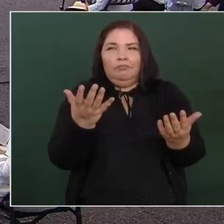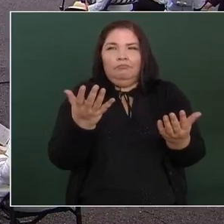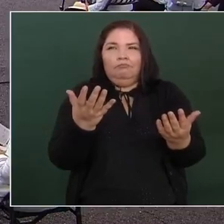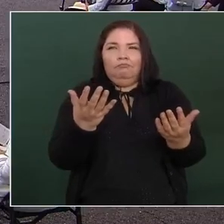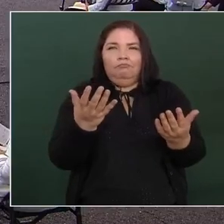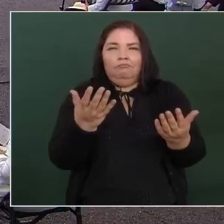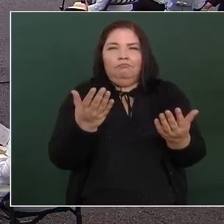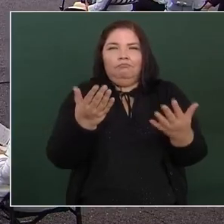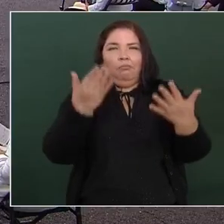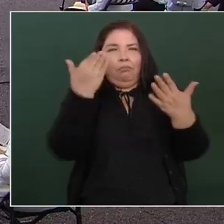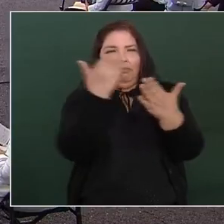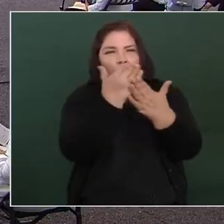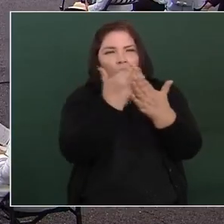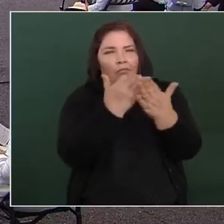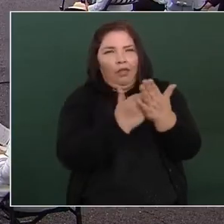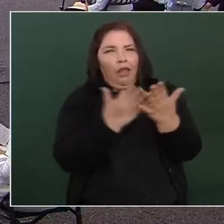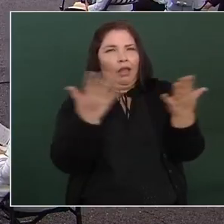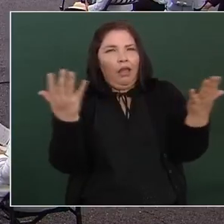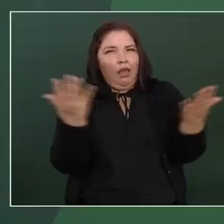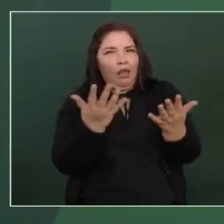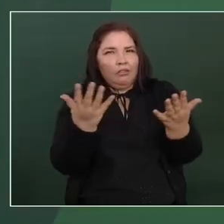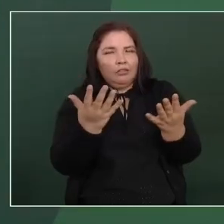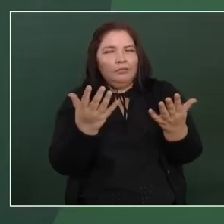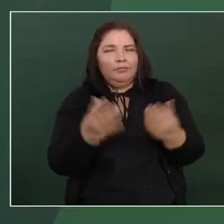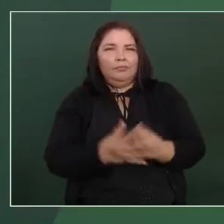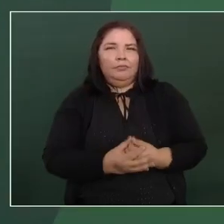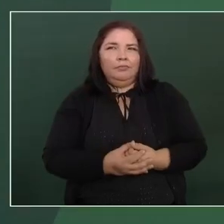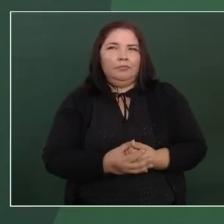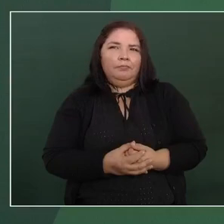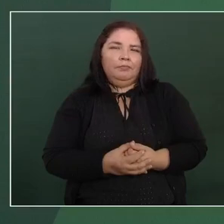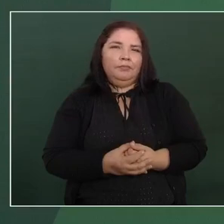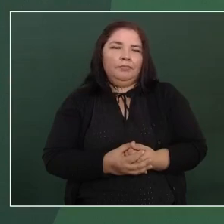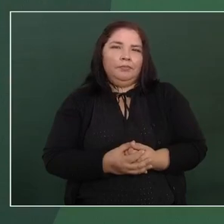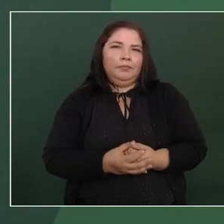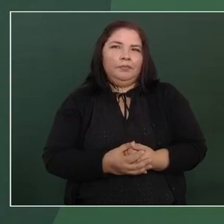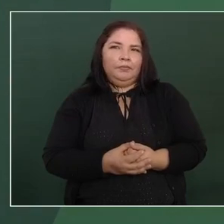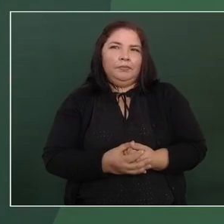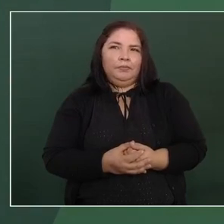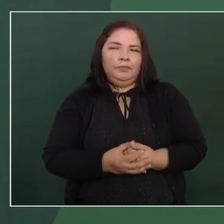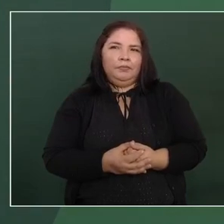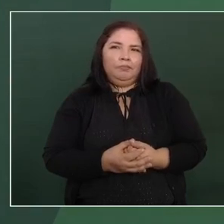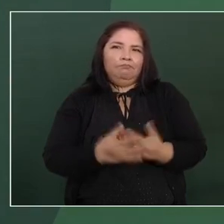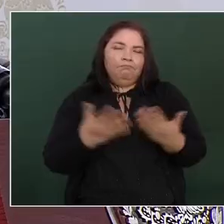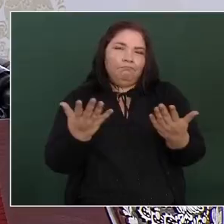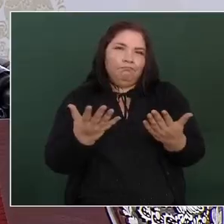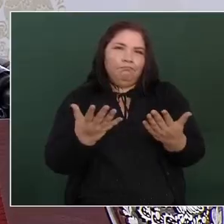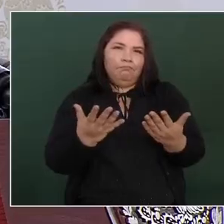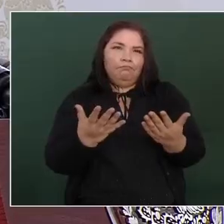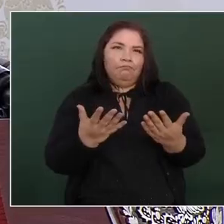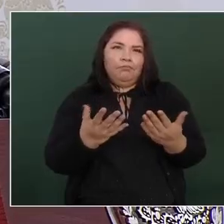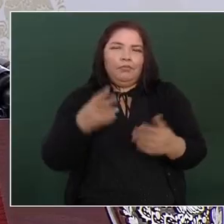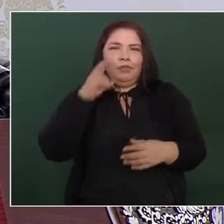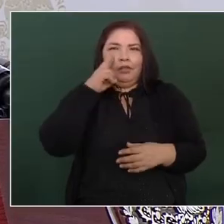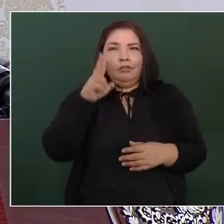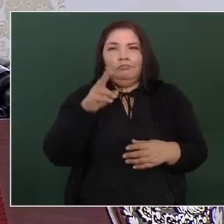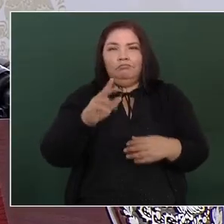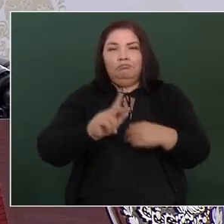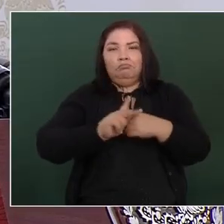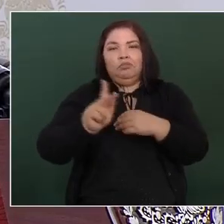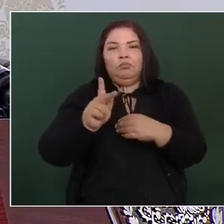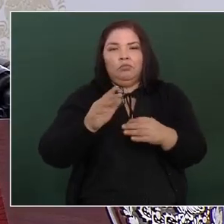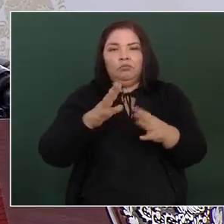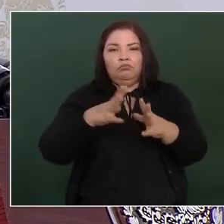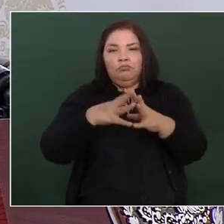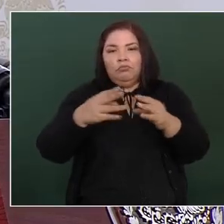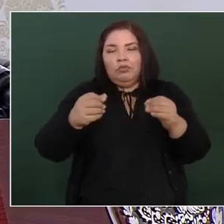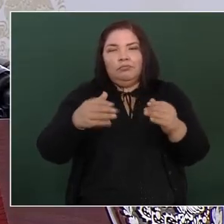llevando a cabo y vamos a ver en qué termina.